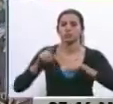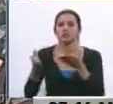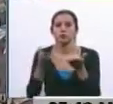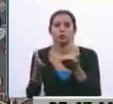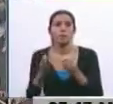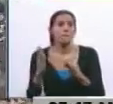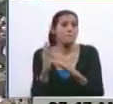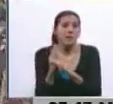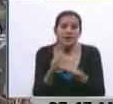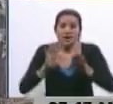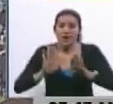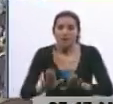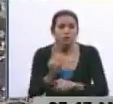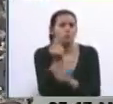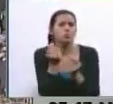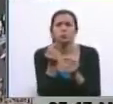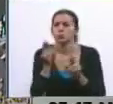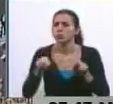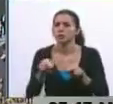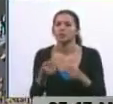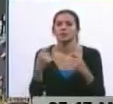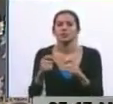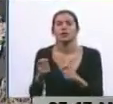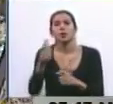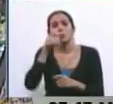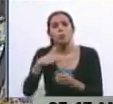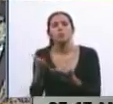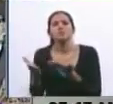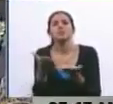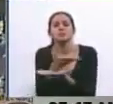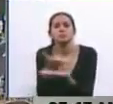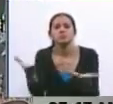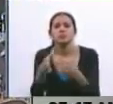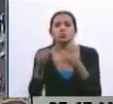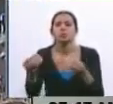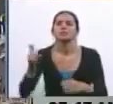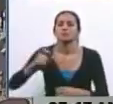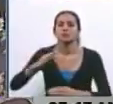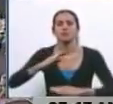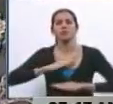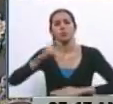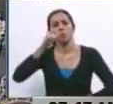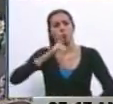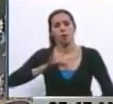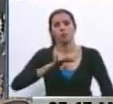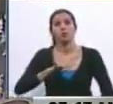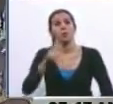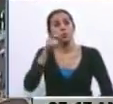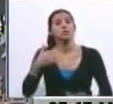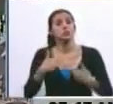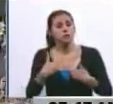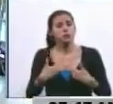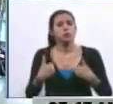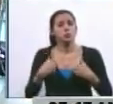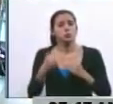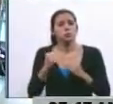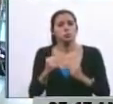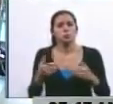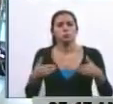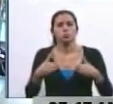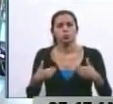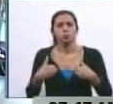no hemos parado ni un día para garantizar las necesidades de nuestro pueblo. Nuestro pueblo está siendo afectado, está siendo impactado